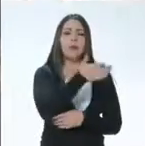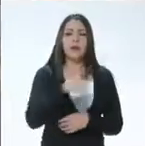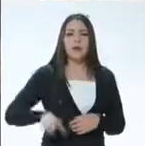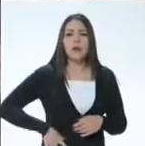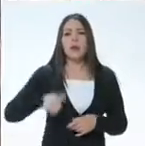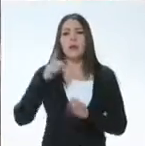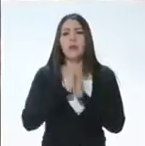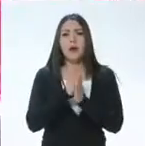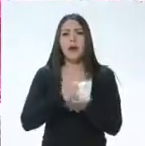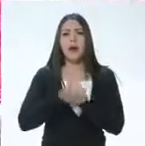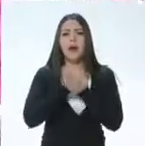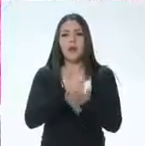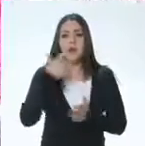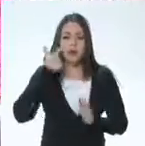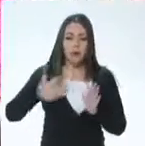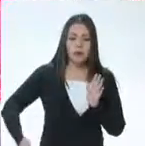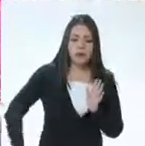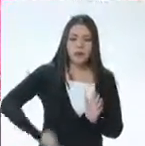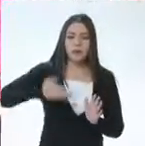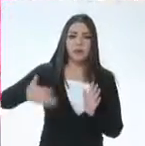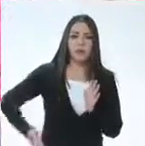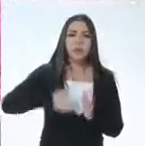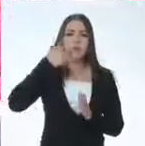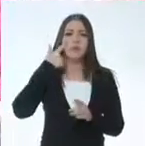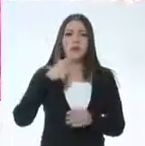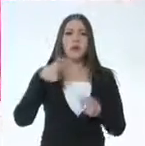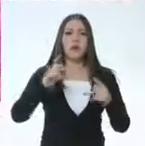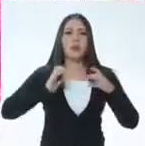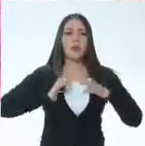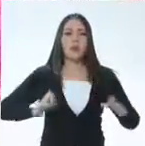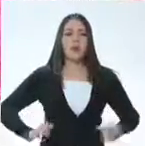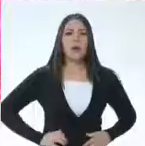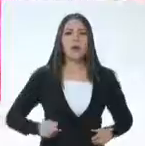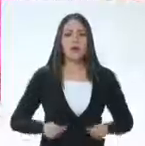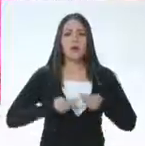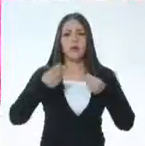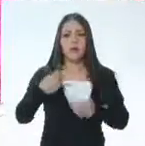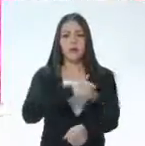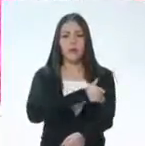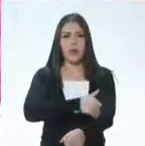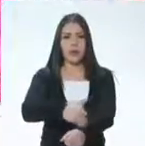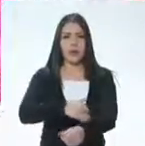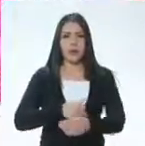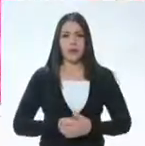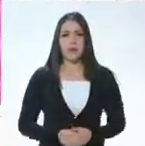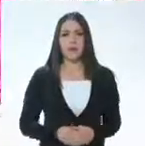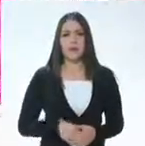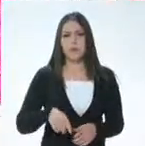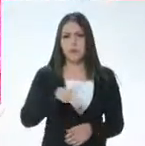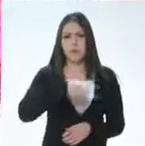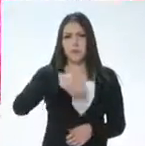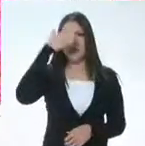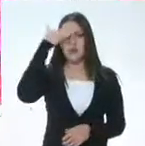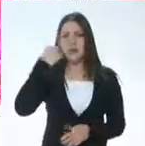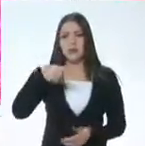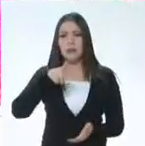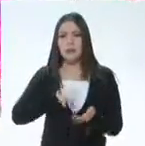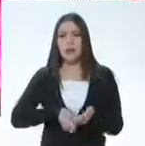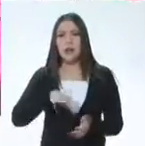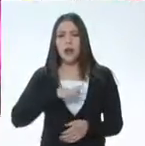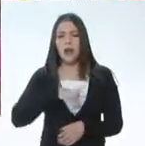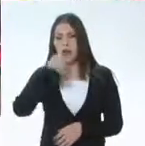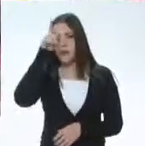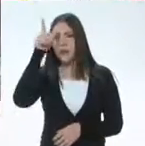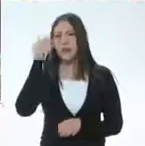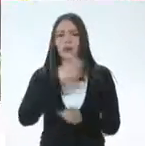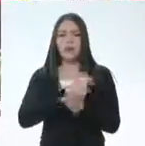futuros accidentes. Porque hemos destapado el escenario que se vive ahí en materia de seguridad e higiene.